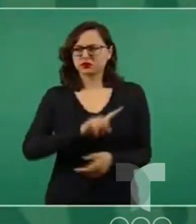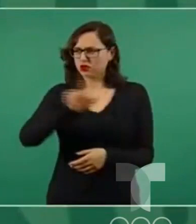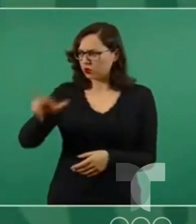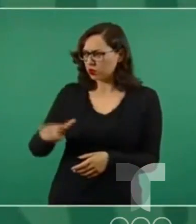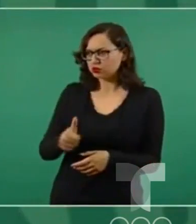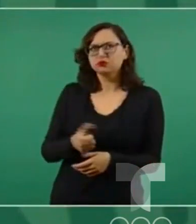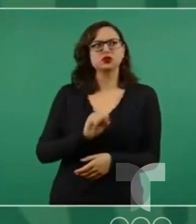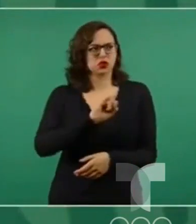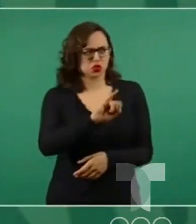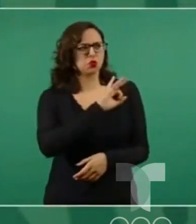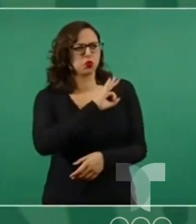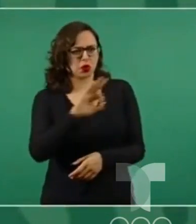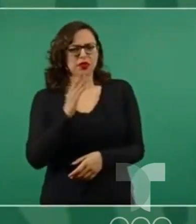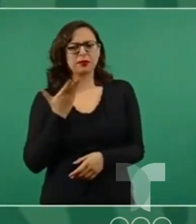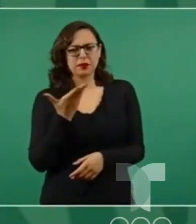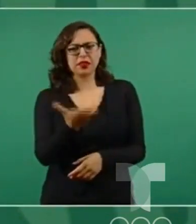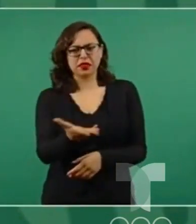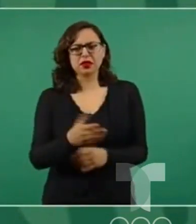que la solicite,